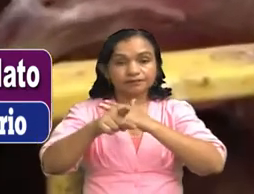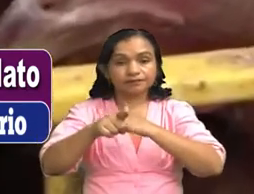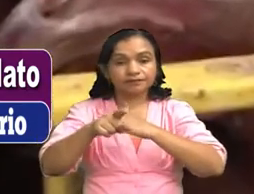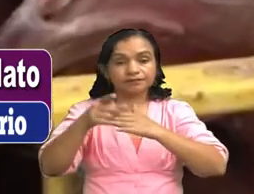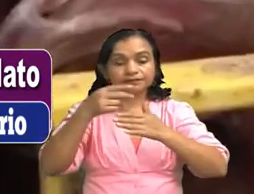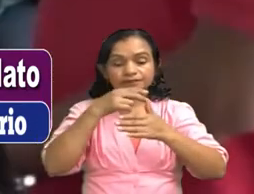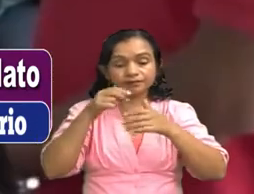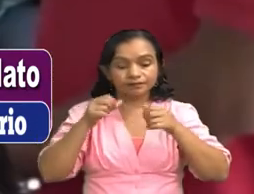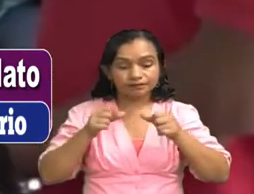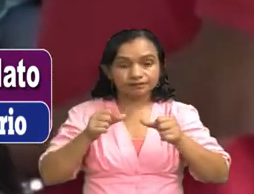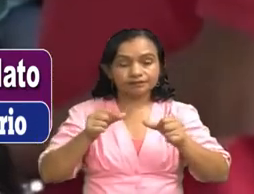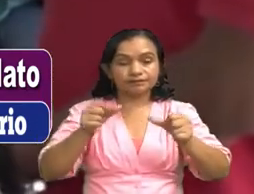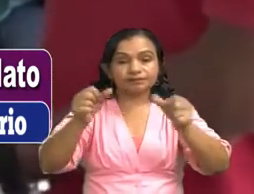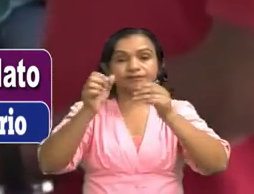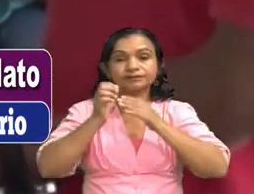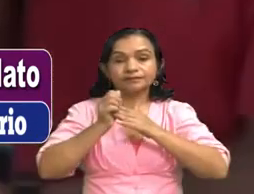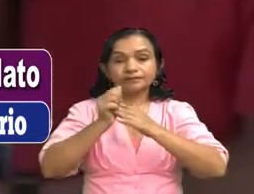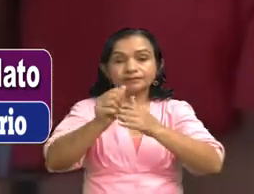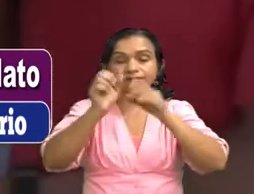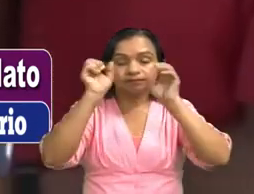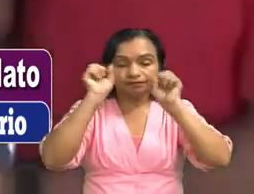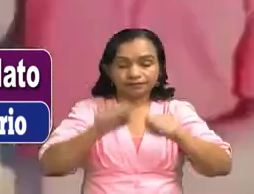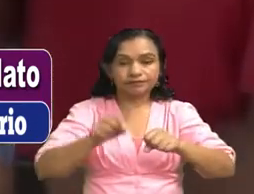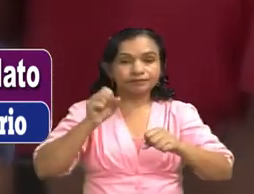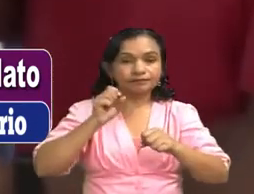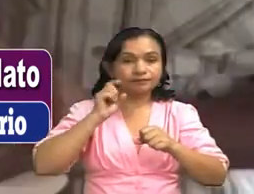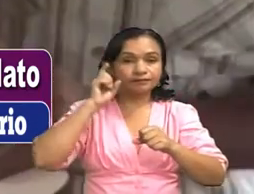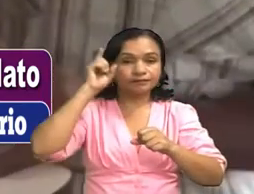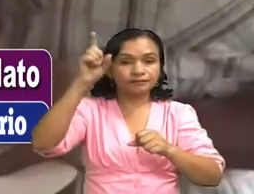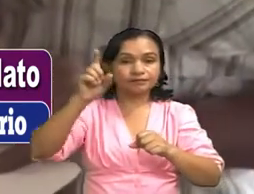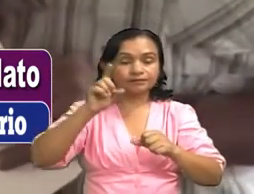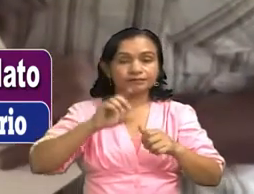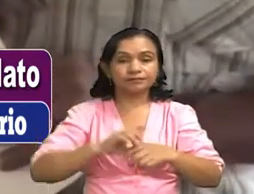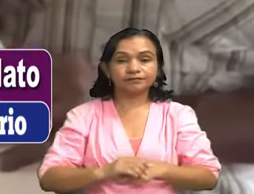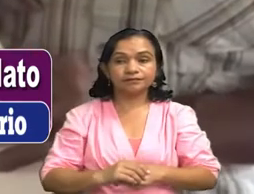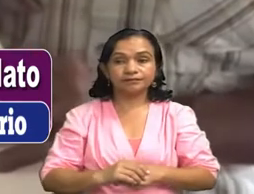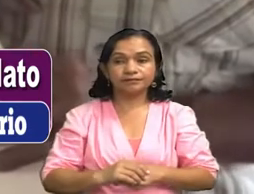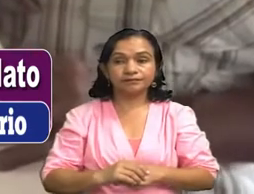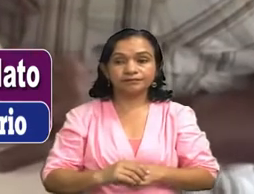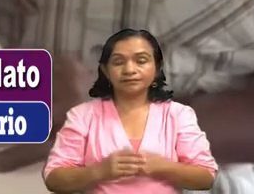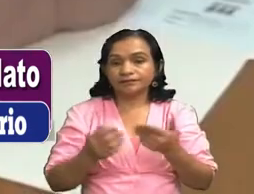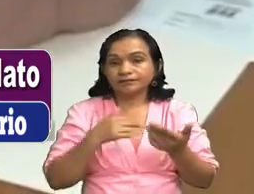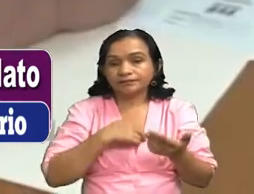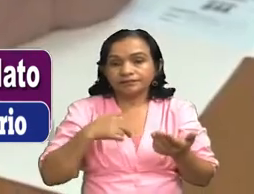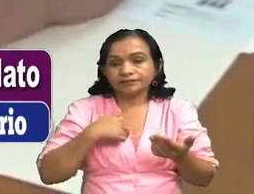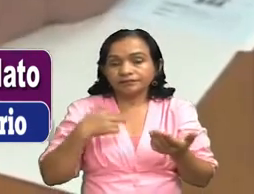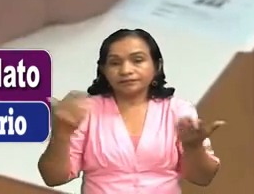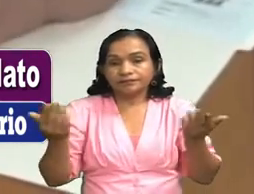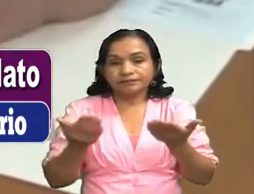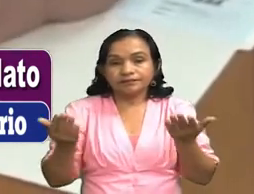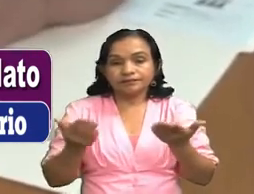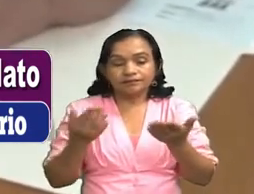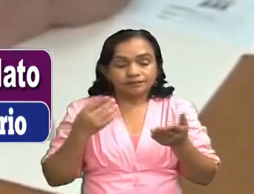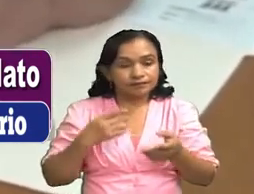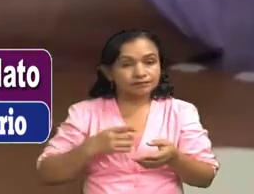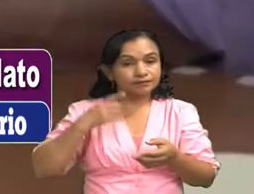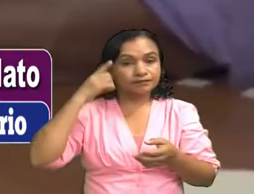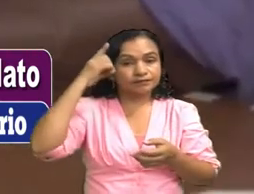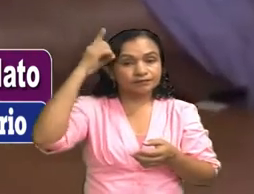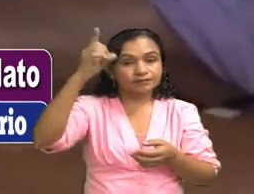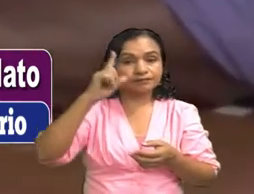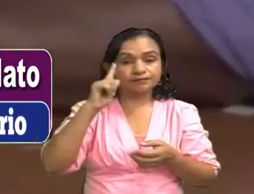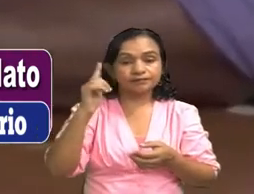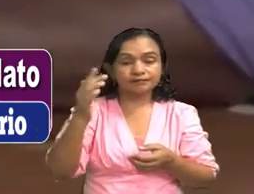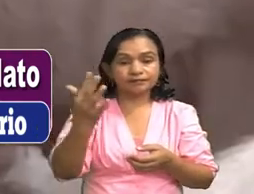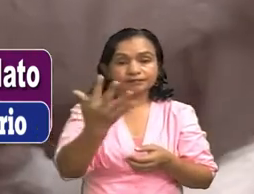darle seguimiento para poder desarrollar un país. Pero sí, nosotros estamos ya avanzados en toda la